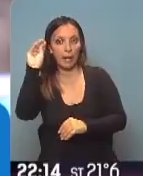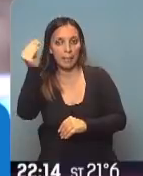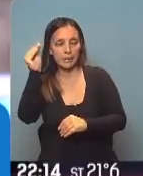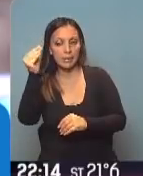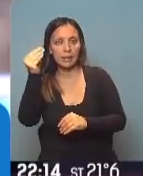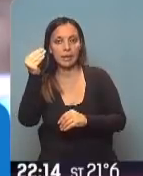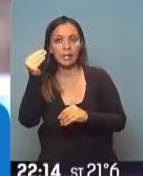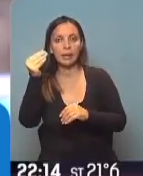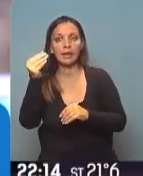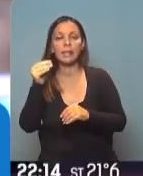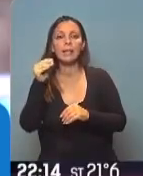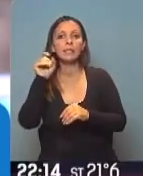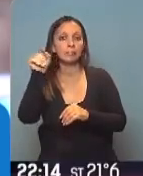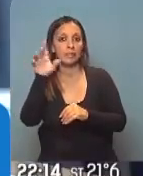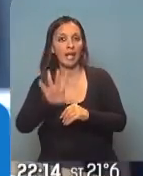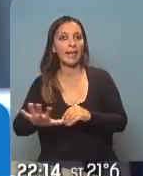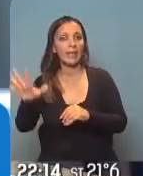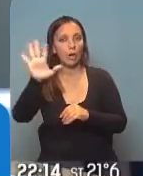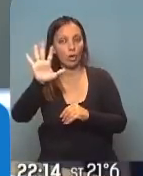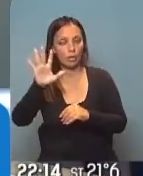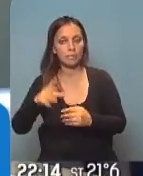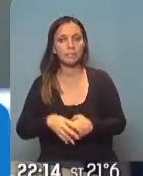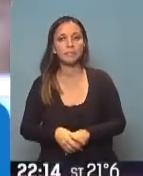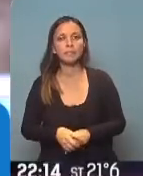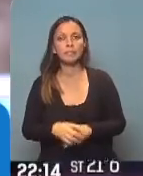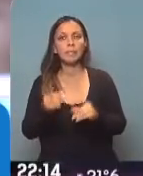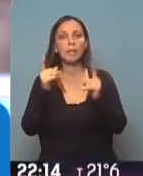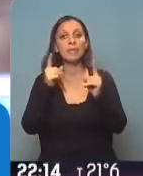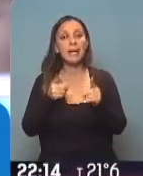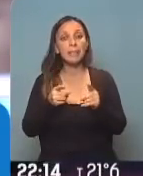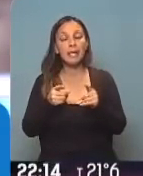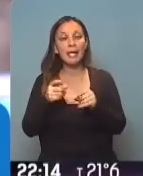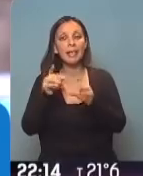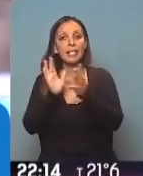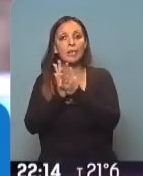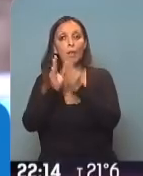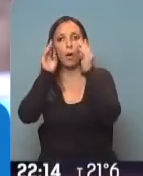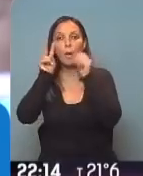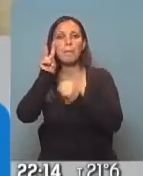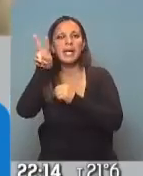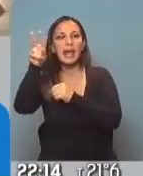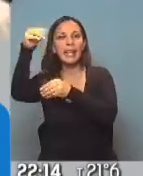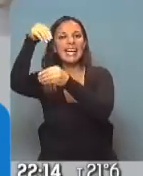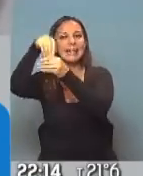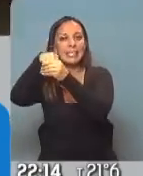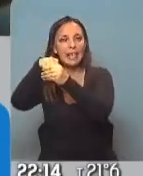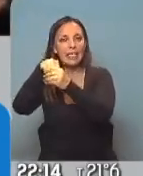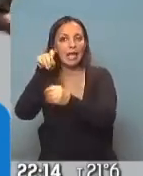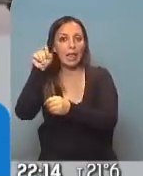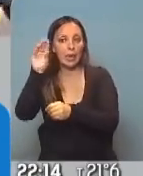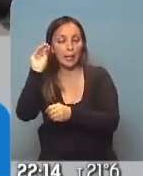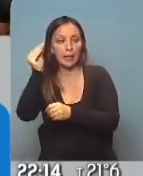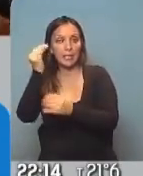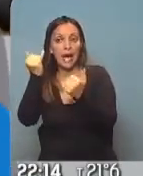relación con la región. Eso por un lado. Pero después, en lo interno, en el plano interno, ¿a qué me refiero? Que hay políticas de Estado